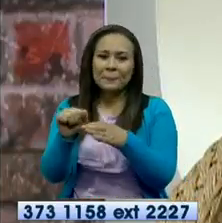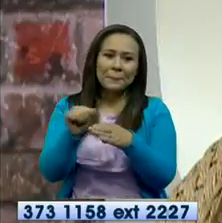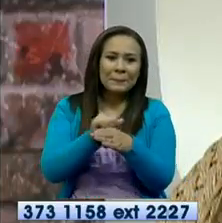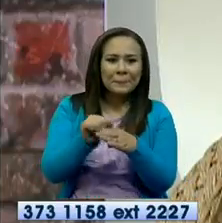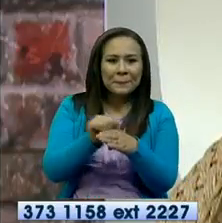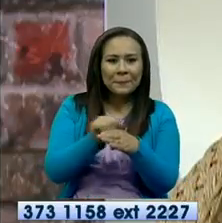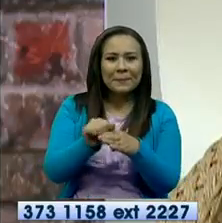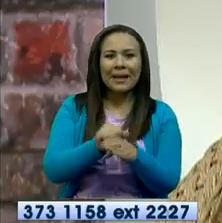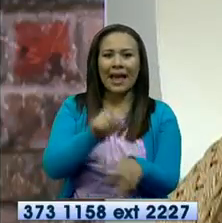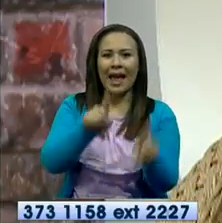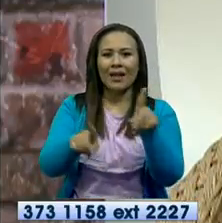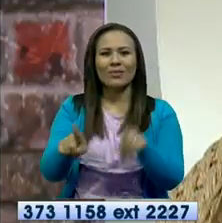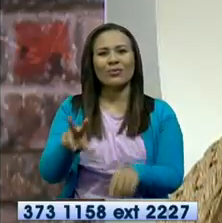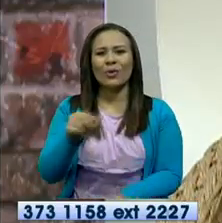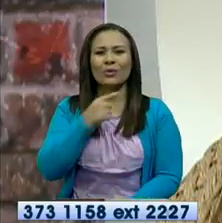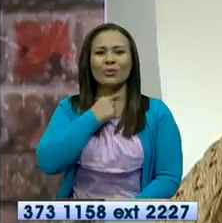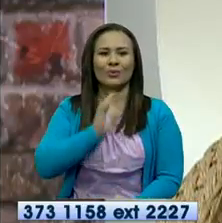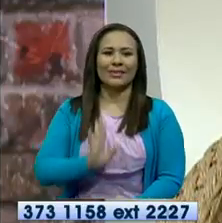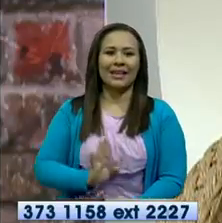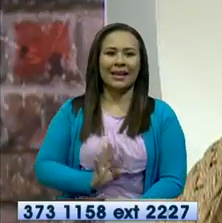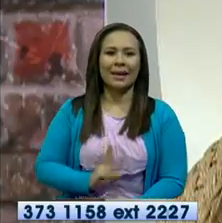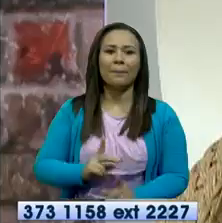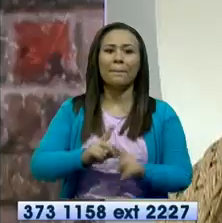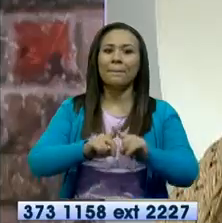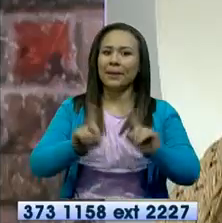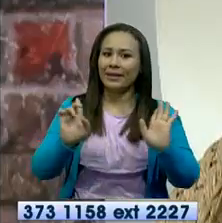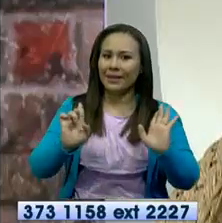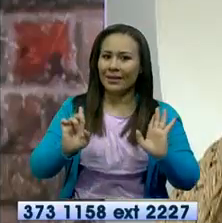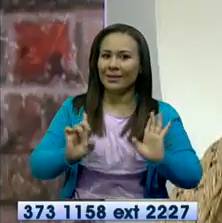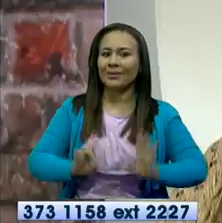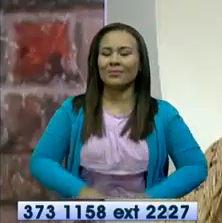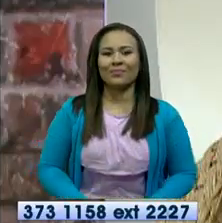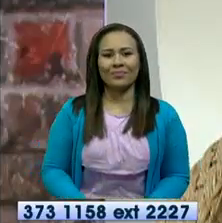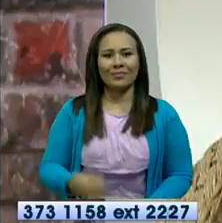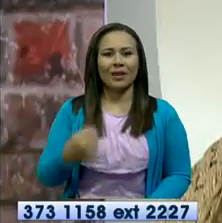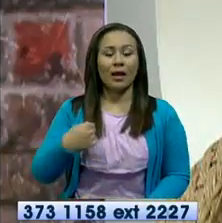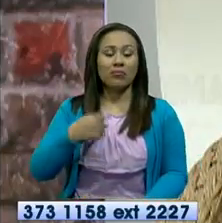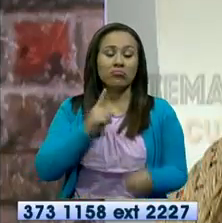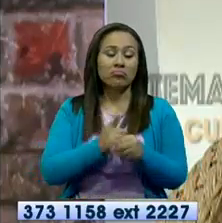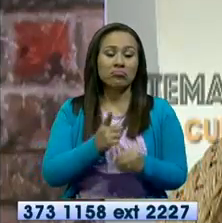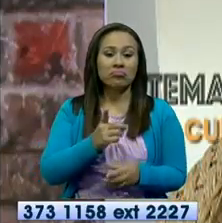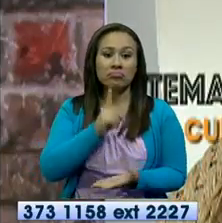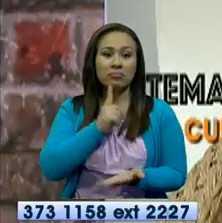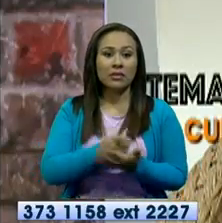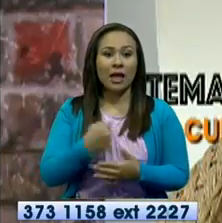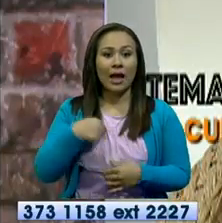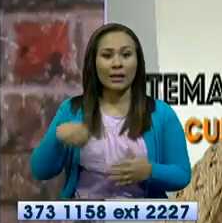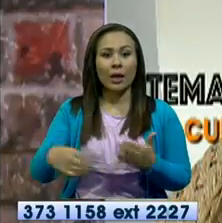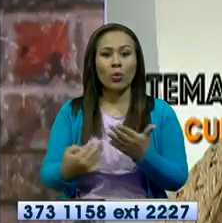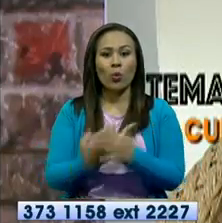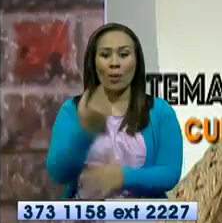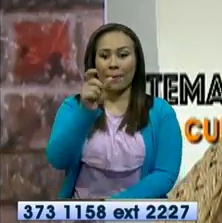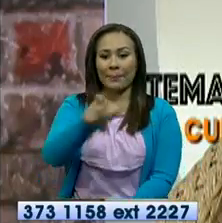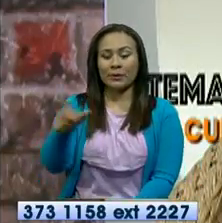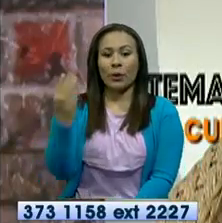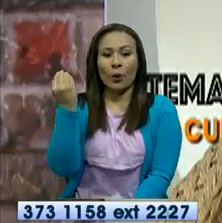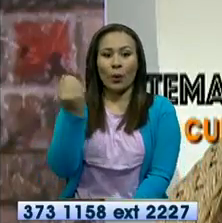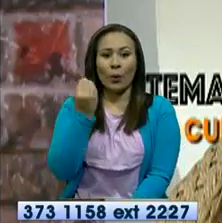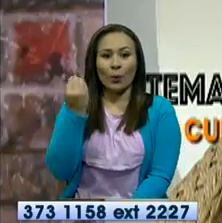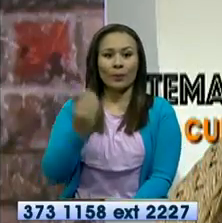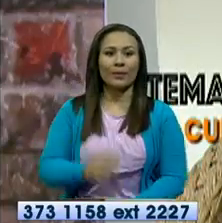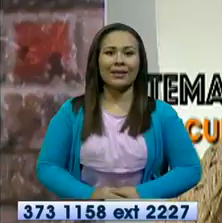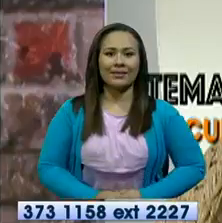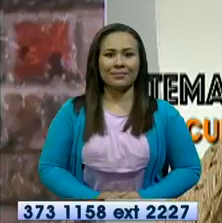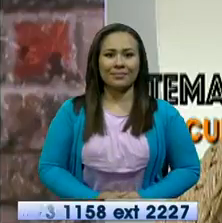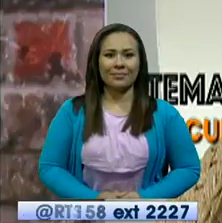hacen no les gusta hacer mucho pero pero es un placer realmente esta nueva generación a un poco como después